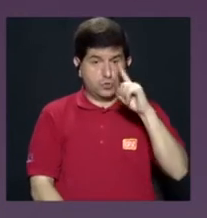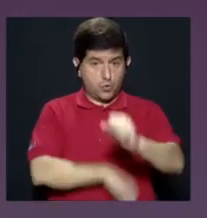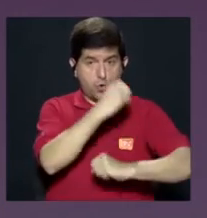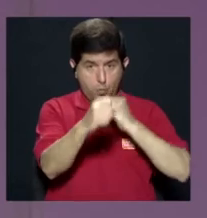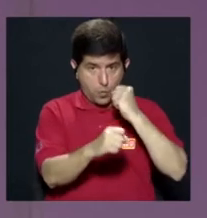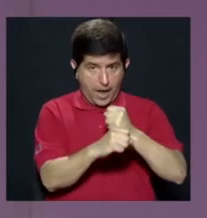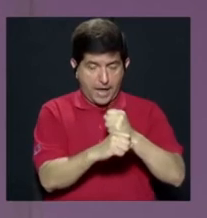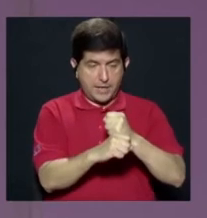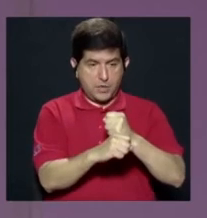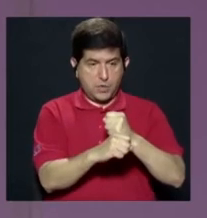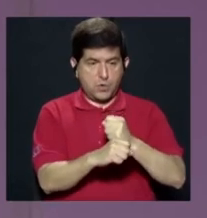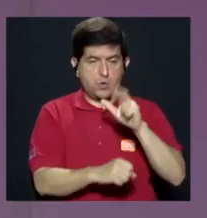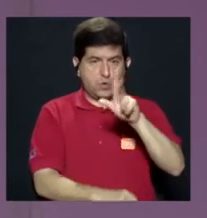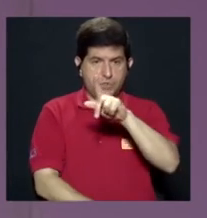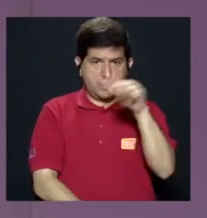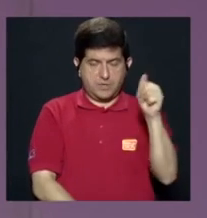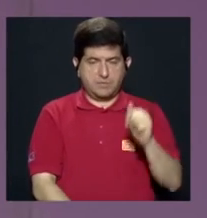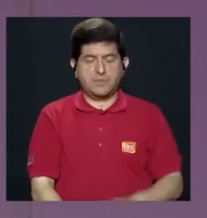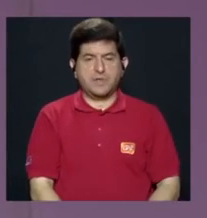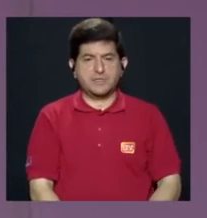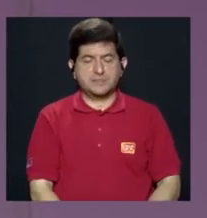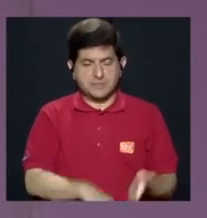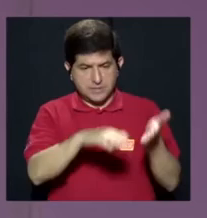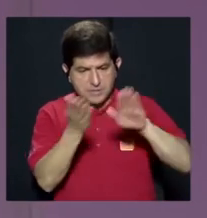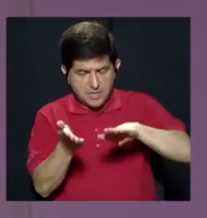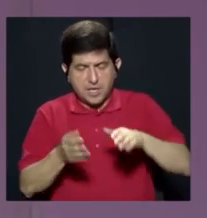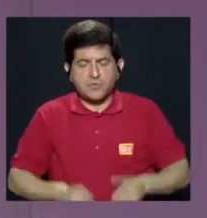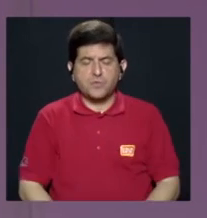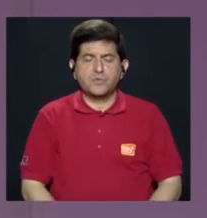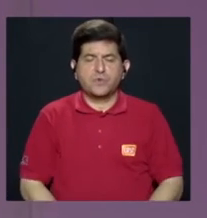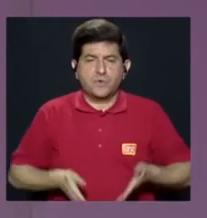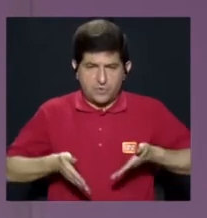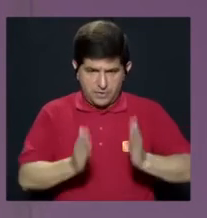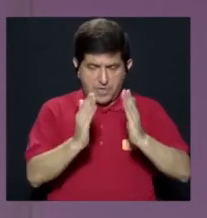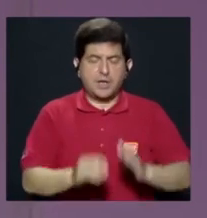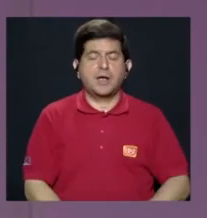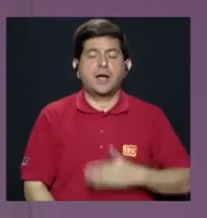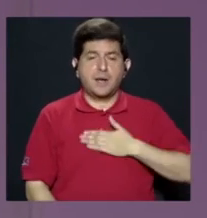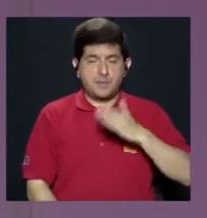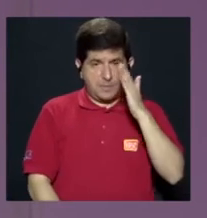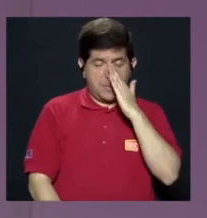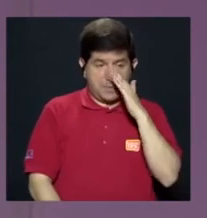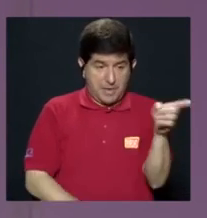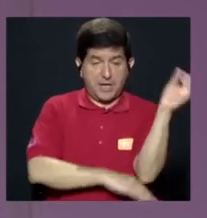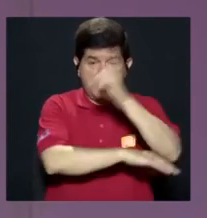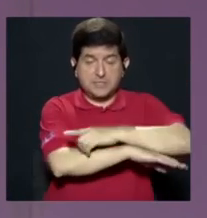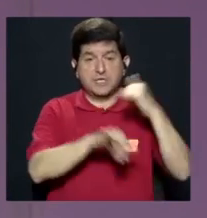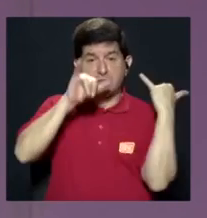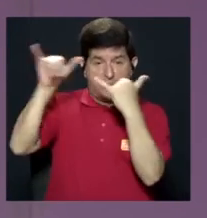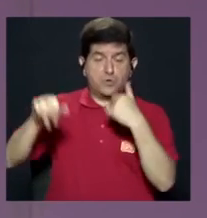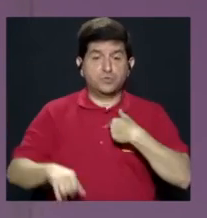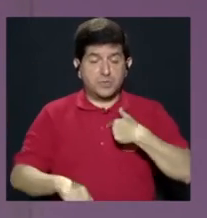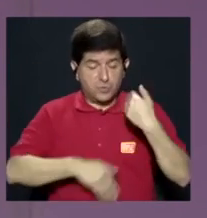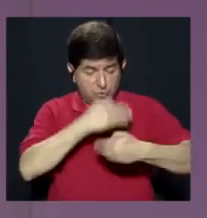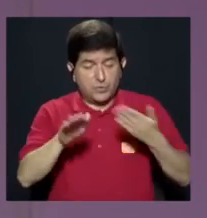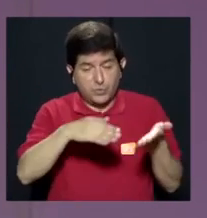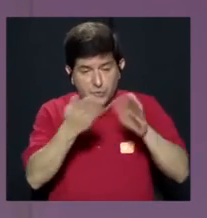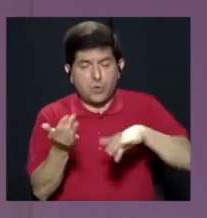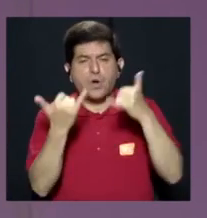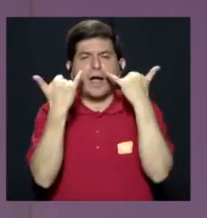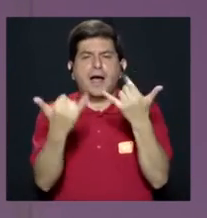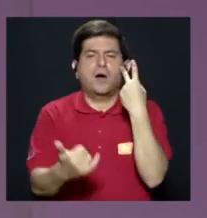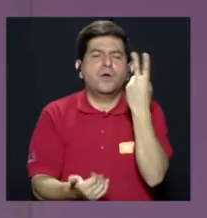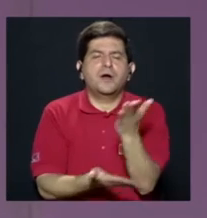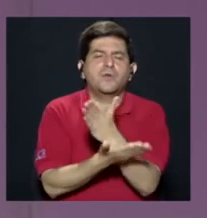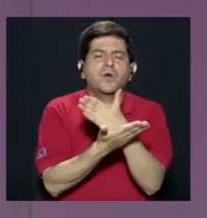y 3 meses de haber perdido a Nati. Ese mismo día mi mamá puso la denuncia porque yo me estaba muriendo. Hasta ahorita veo un poquito